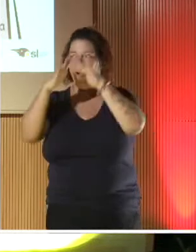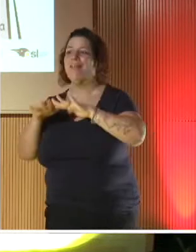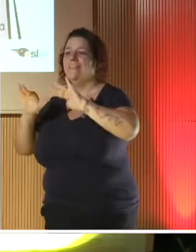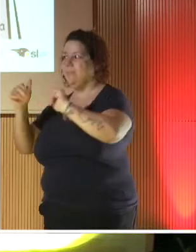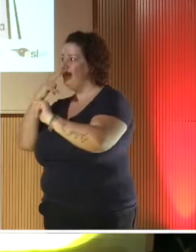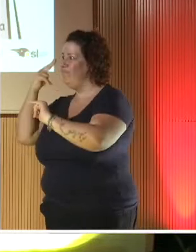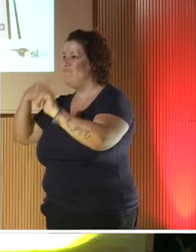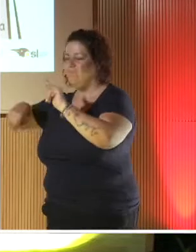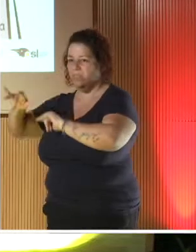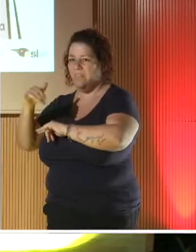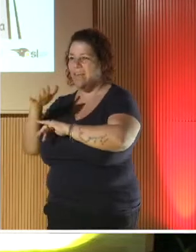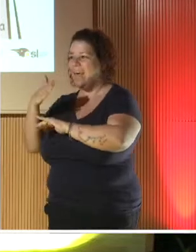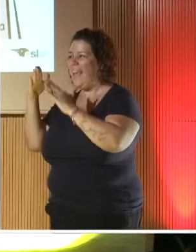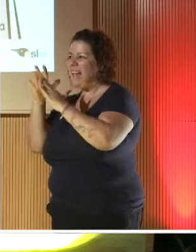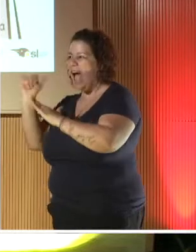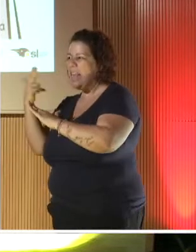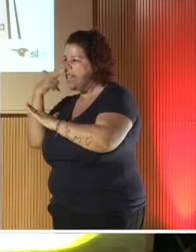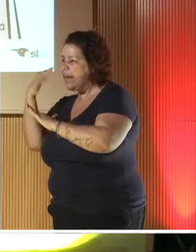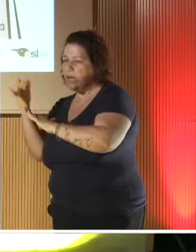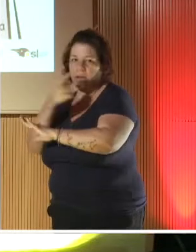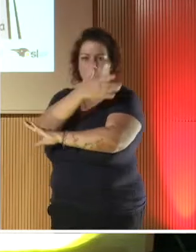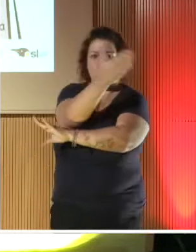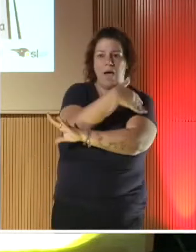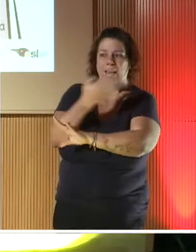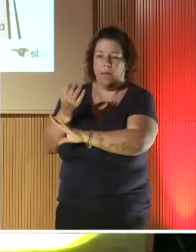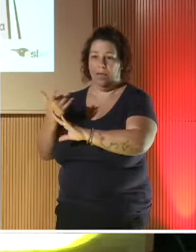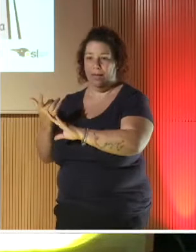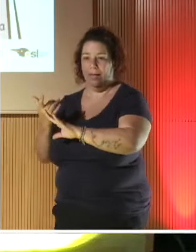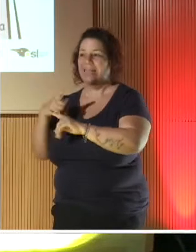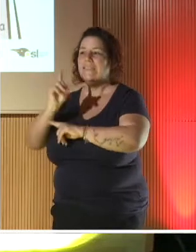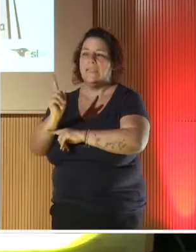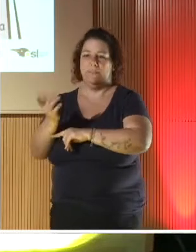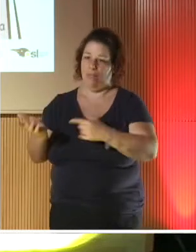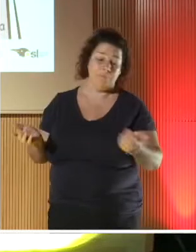diréis, ¿qué tenéis en casa que sea de interés que no haya en un centro de atención temprana? Os lo voy a decir, salchicha.